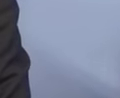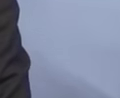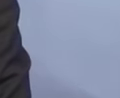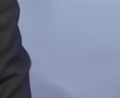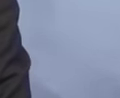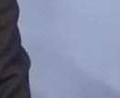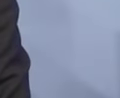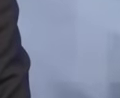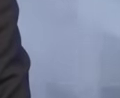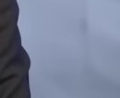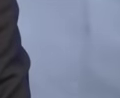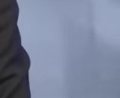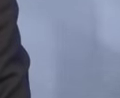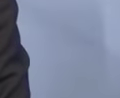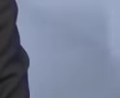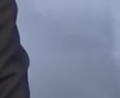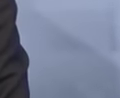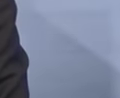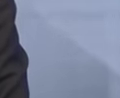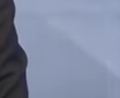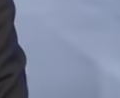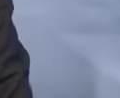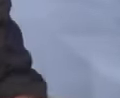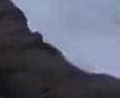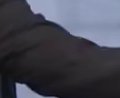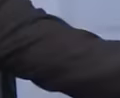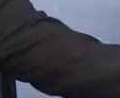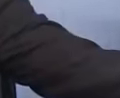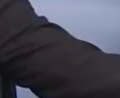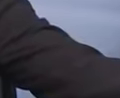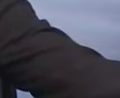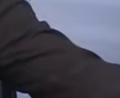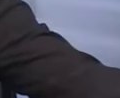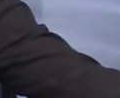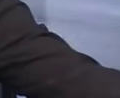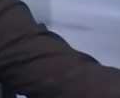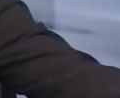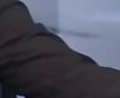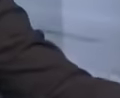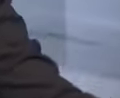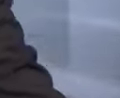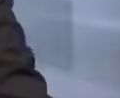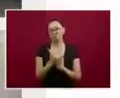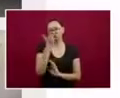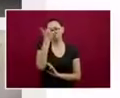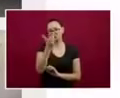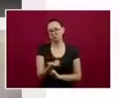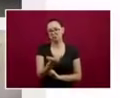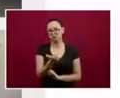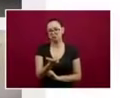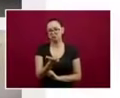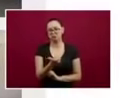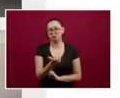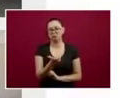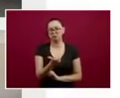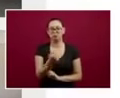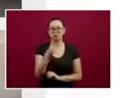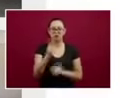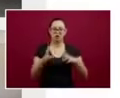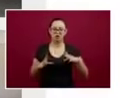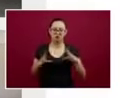acordado, pues ya había una fecha para entregar, entonces no teníamos nosotros ningún pleito, ¿no? Y